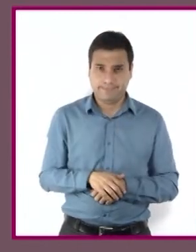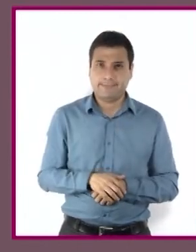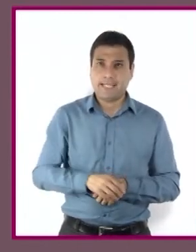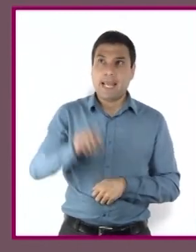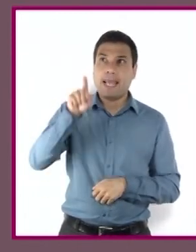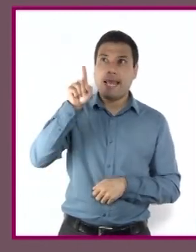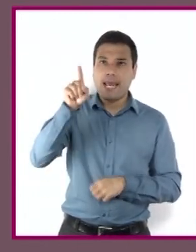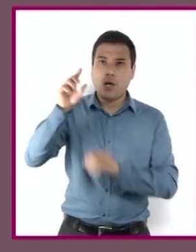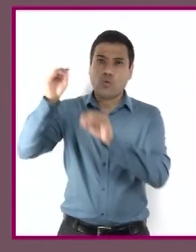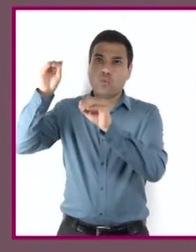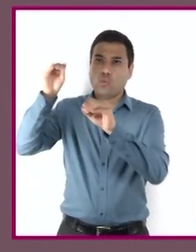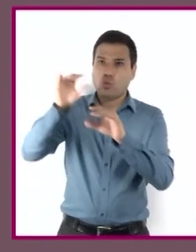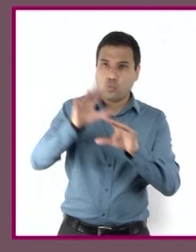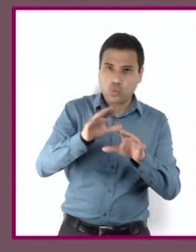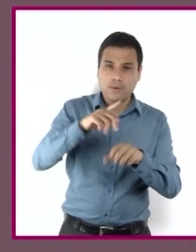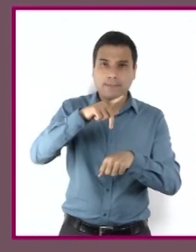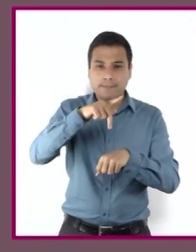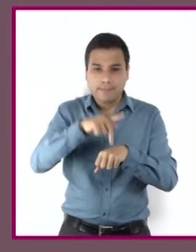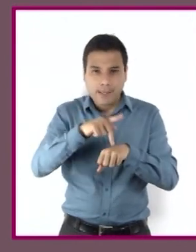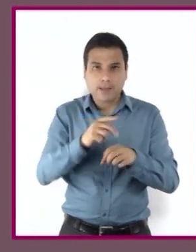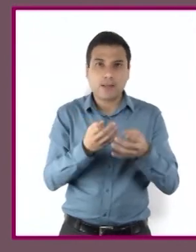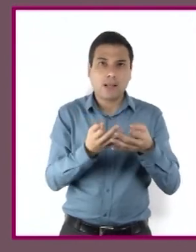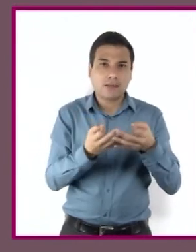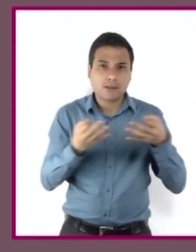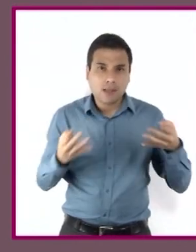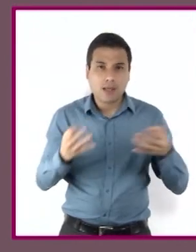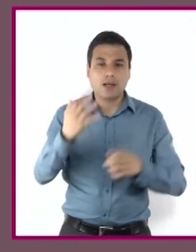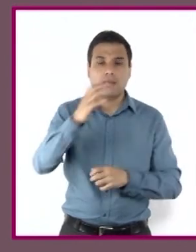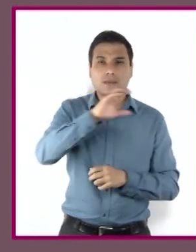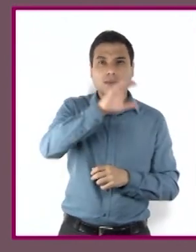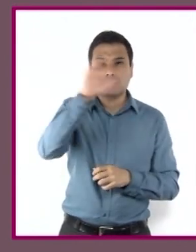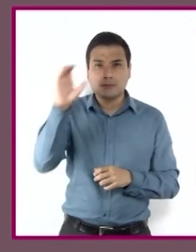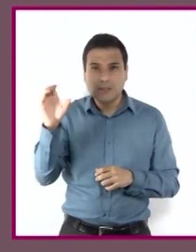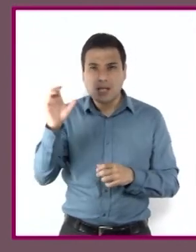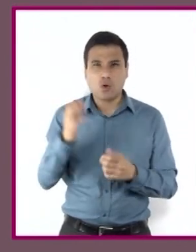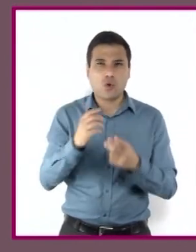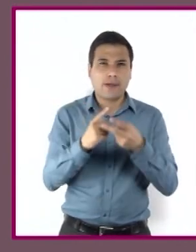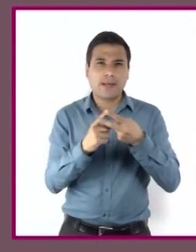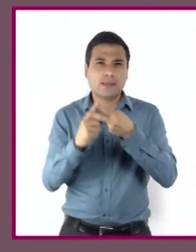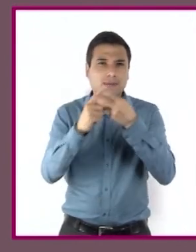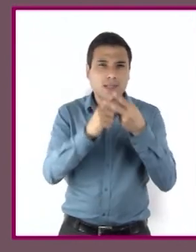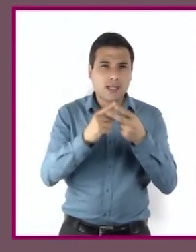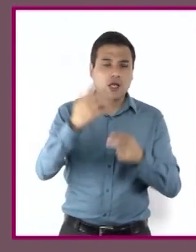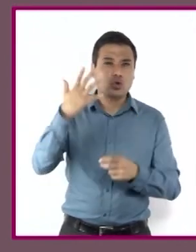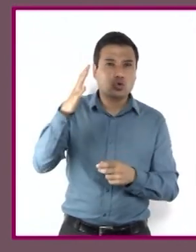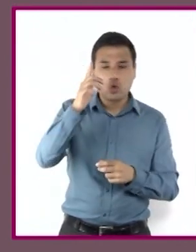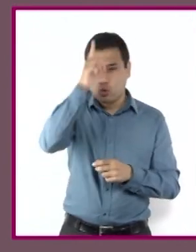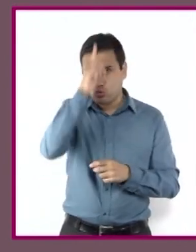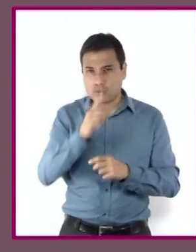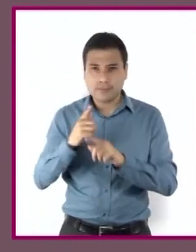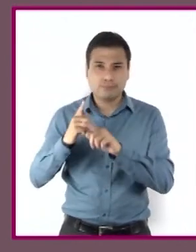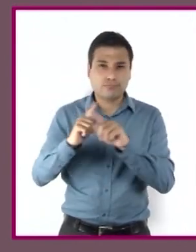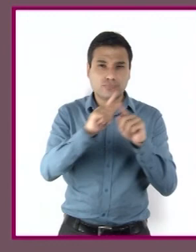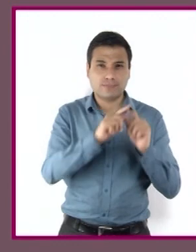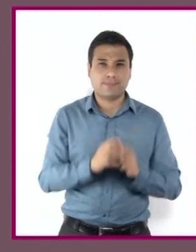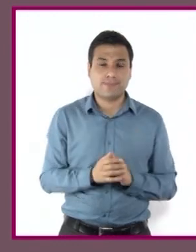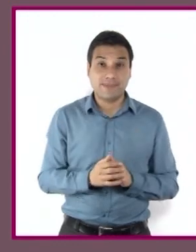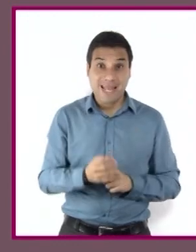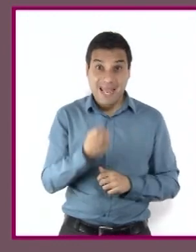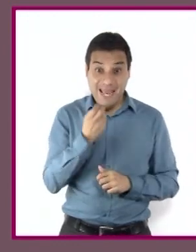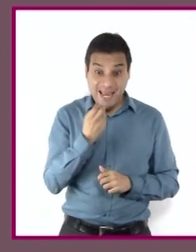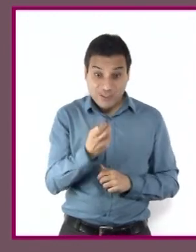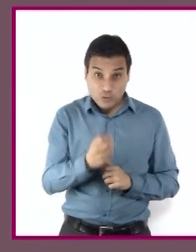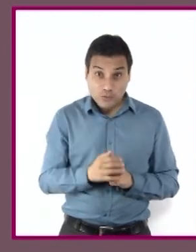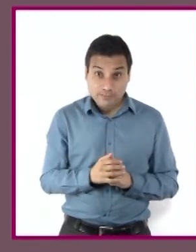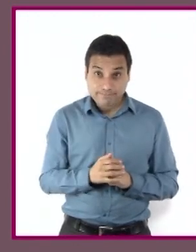surgieron después las rocas, la tierra, el cielo y los astros como el sol y la luna, los cuales